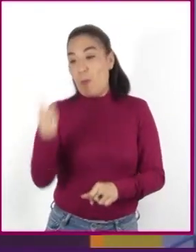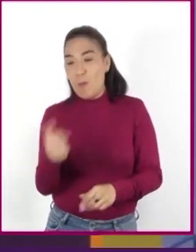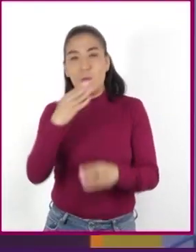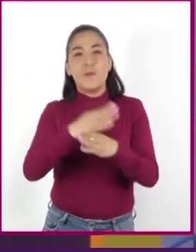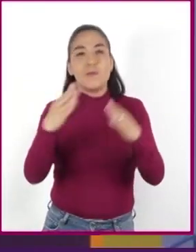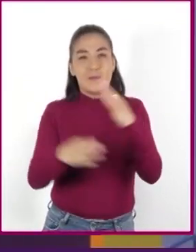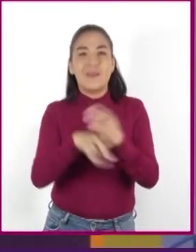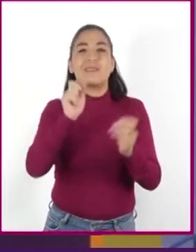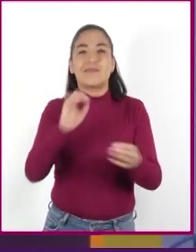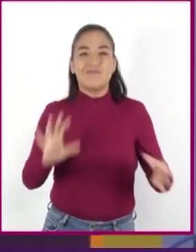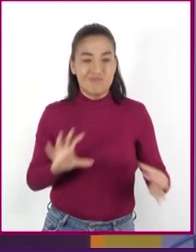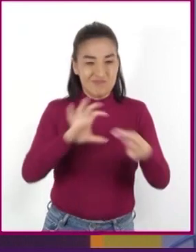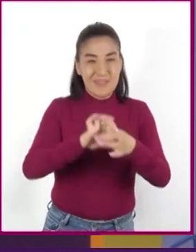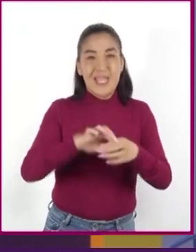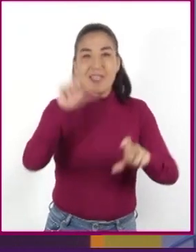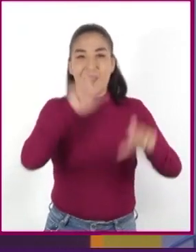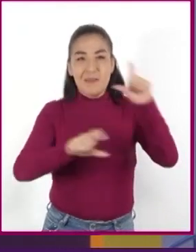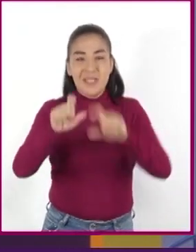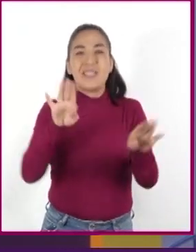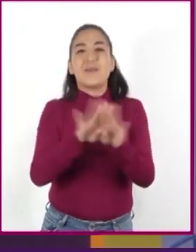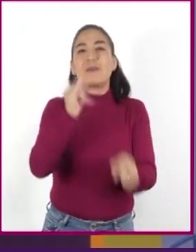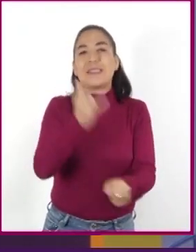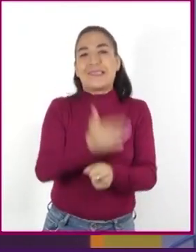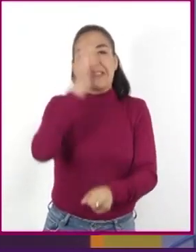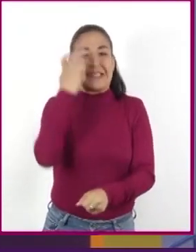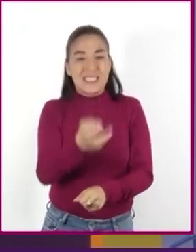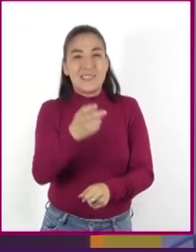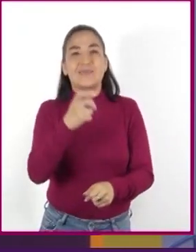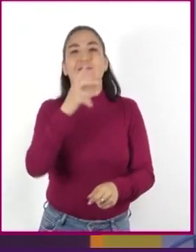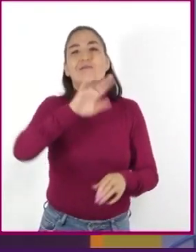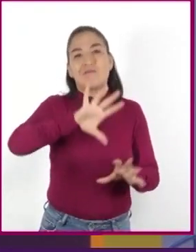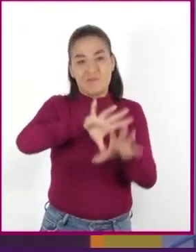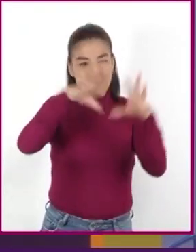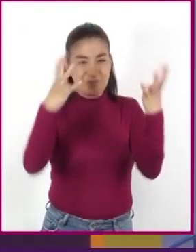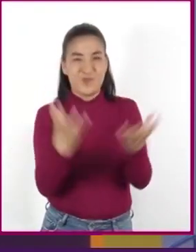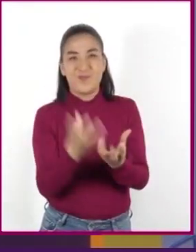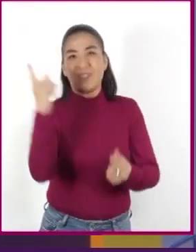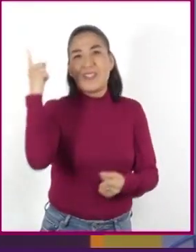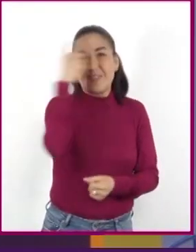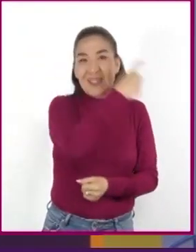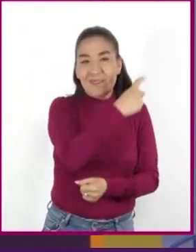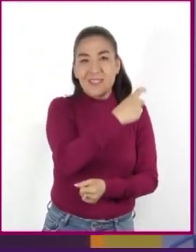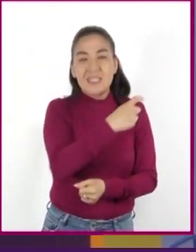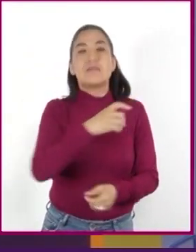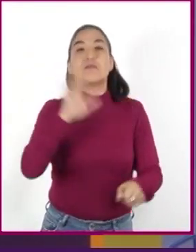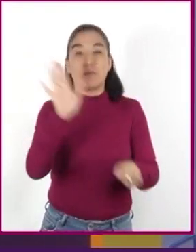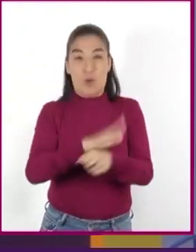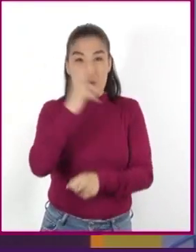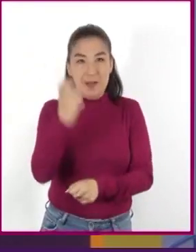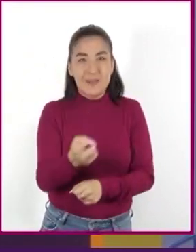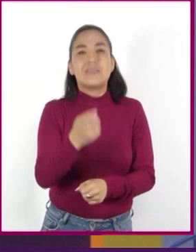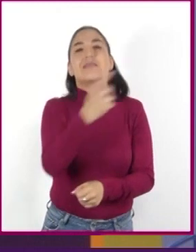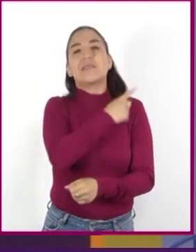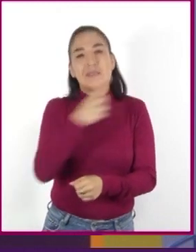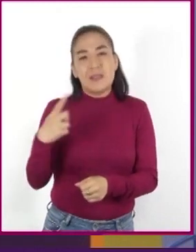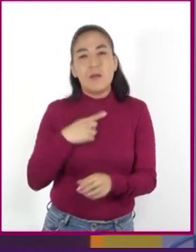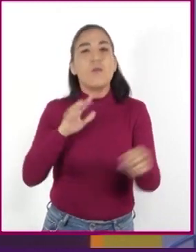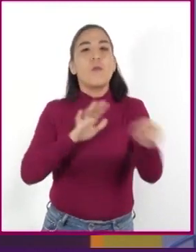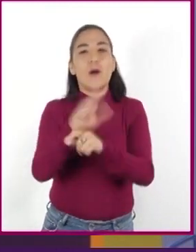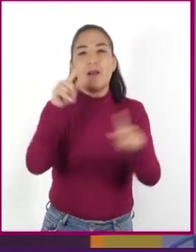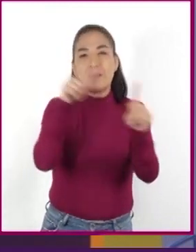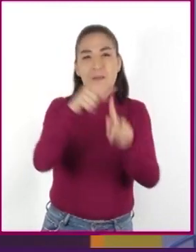medio de las reacciones químicas, perjudican de manera drástica a nuestro planeta. Por ello, es necesario optar